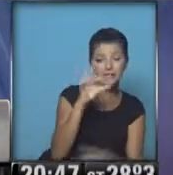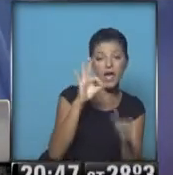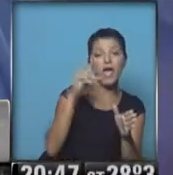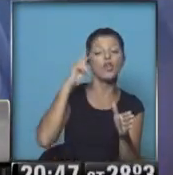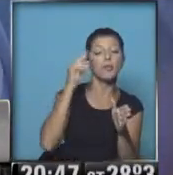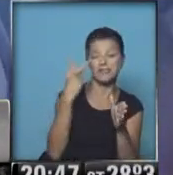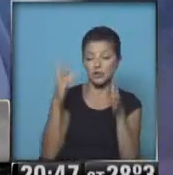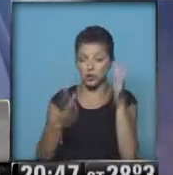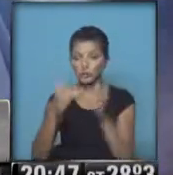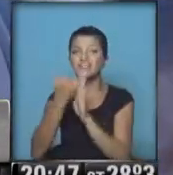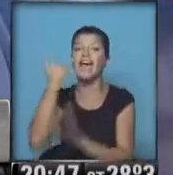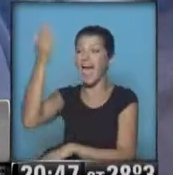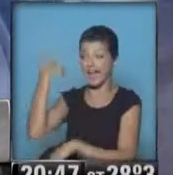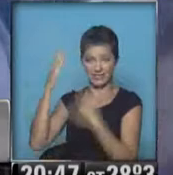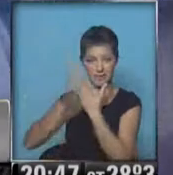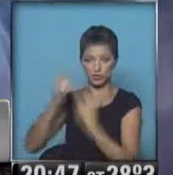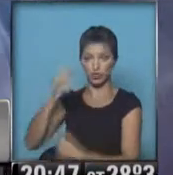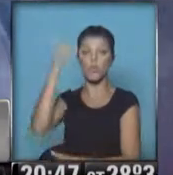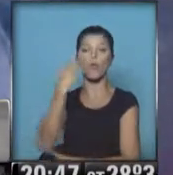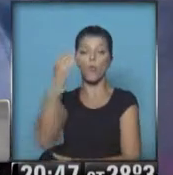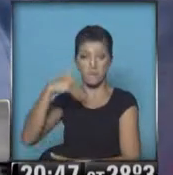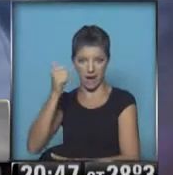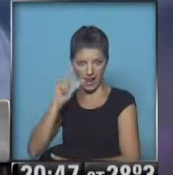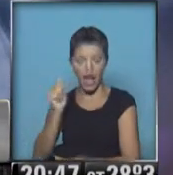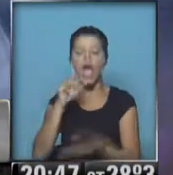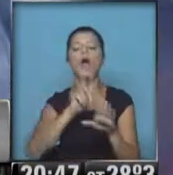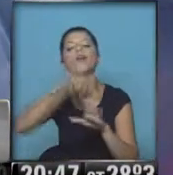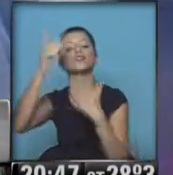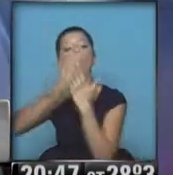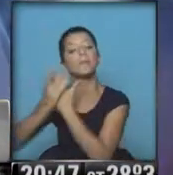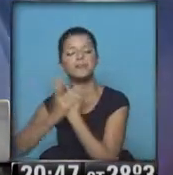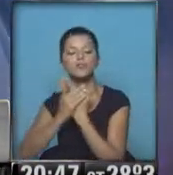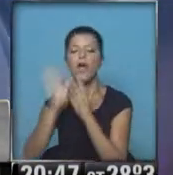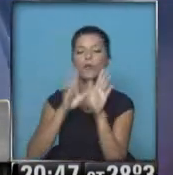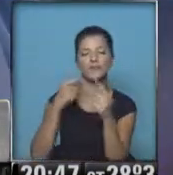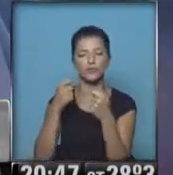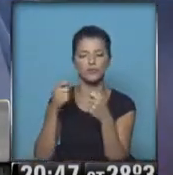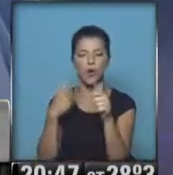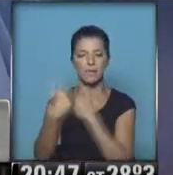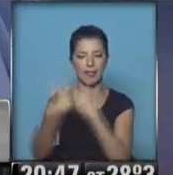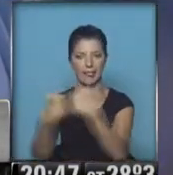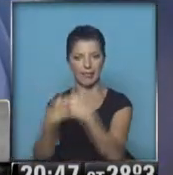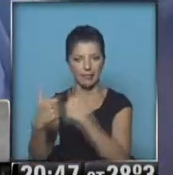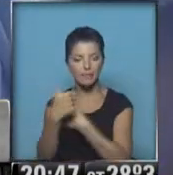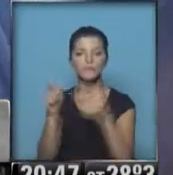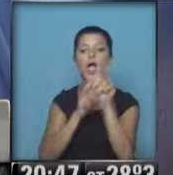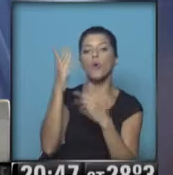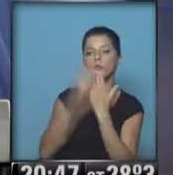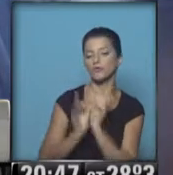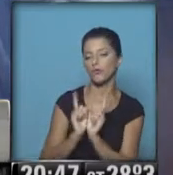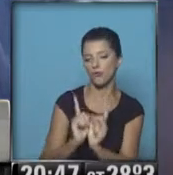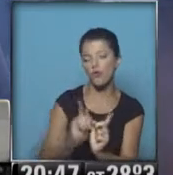de Ollanta Humala. ¿Qué pasa con el resto del gabinete? Y hubo algún juego de piezas, algunos ministros han